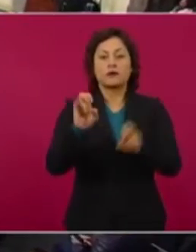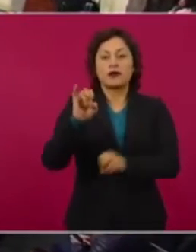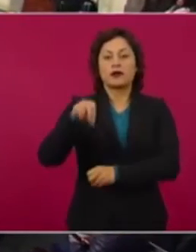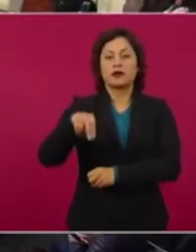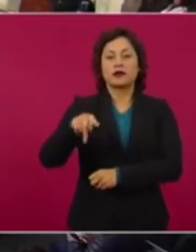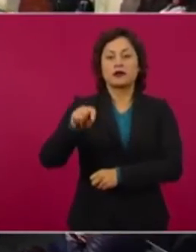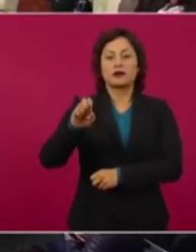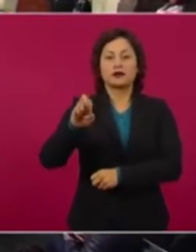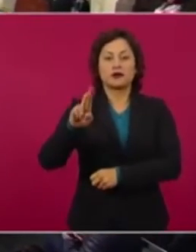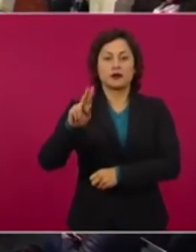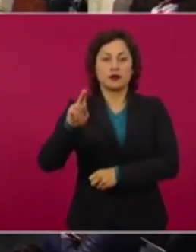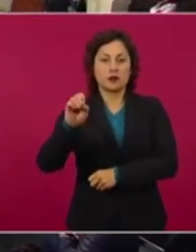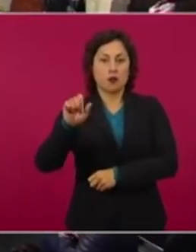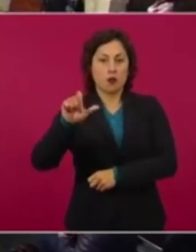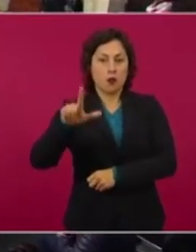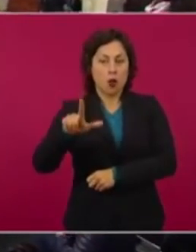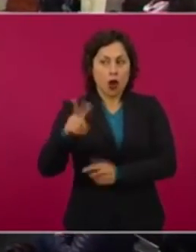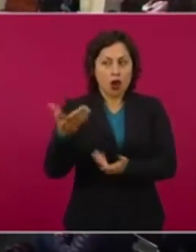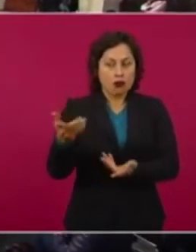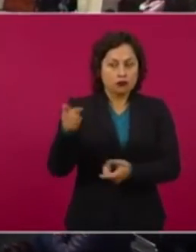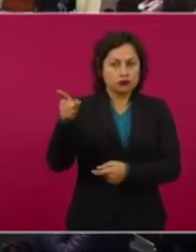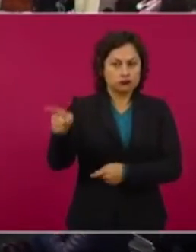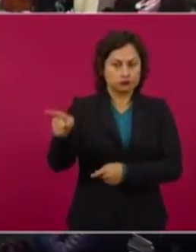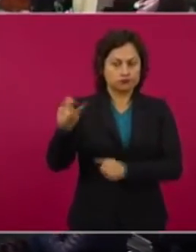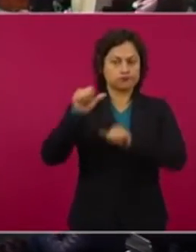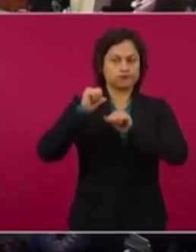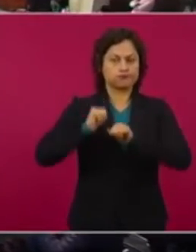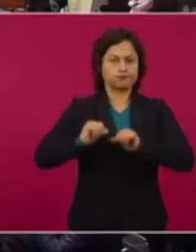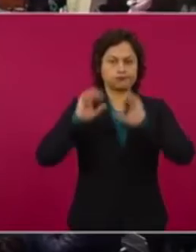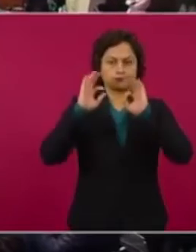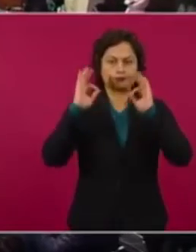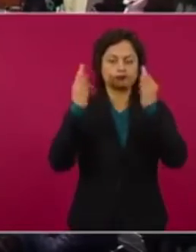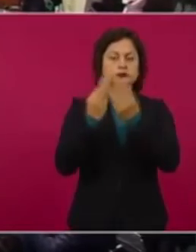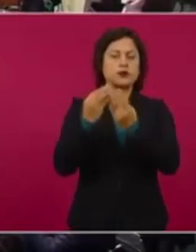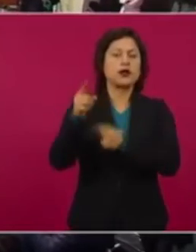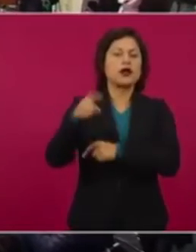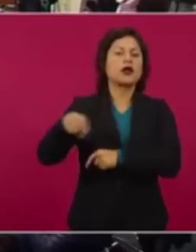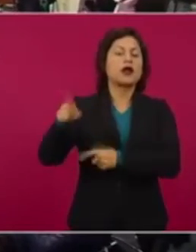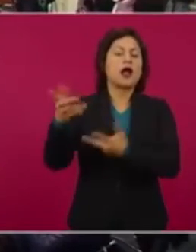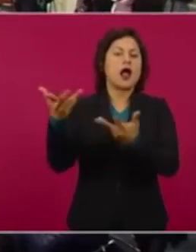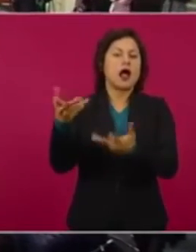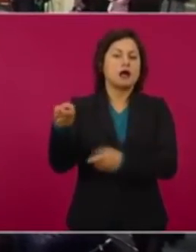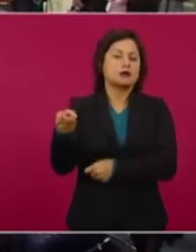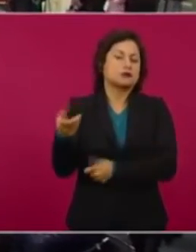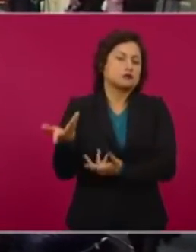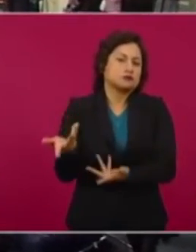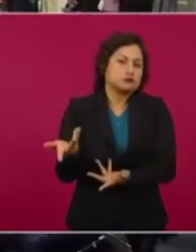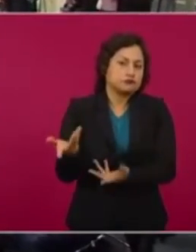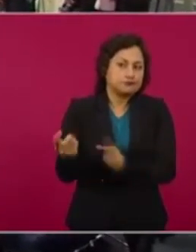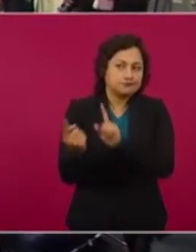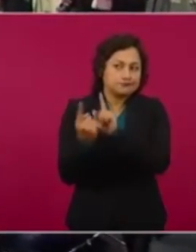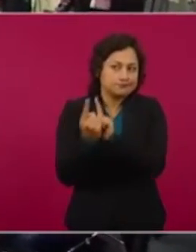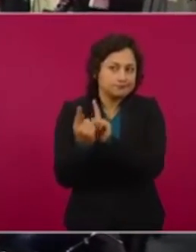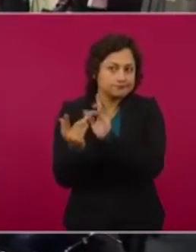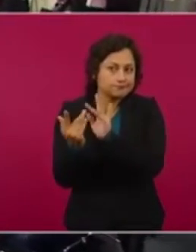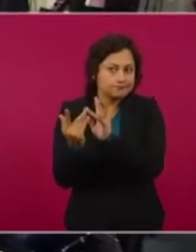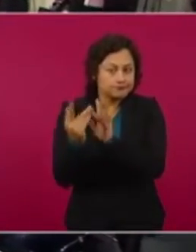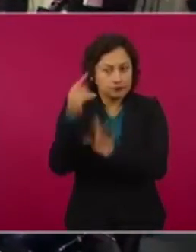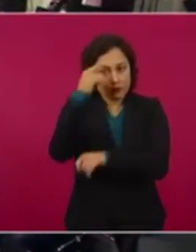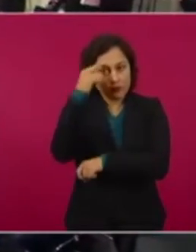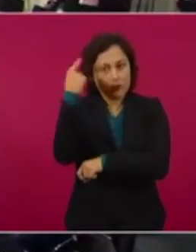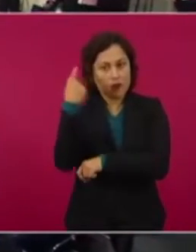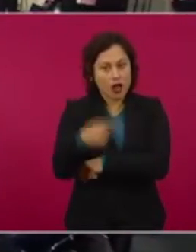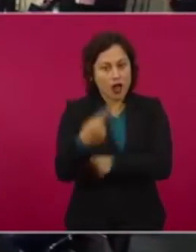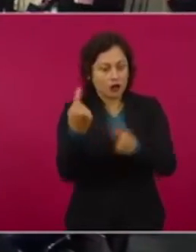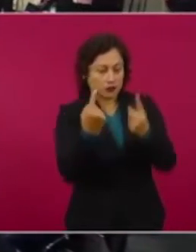con el canciller tampoco hubo ese acercamiento para que nos apoyen con los temas pendientes que tenemos de fichas